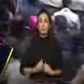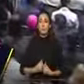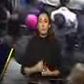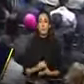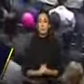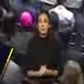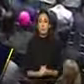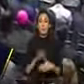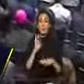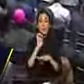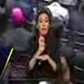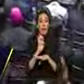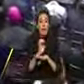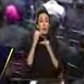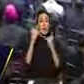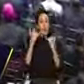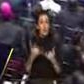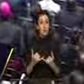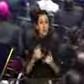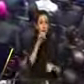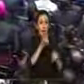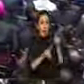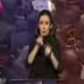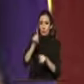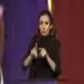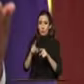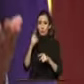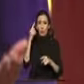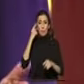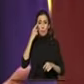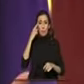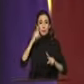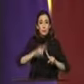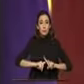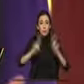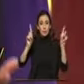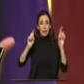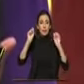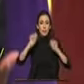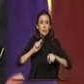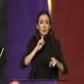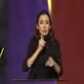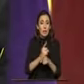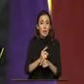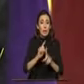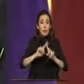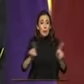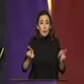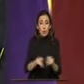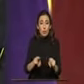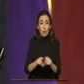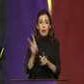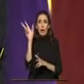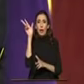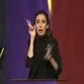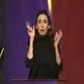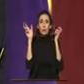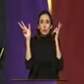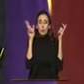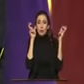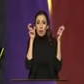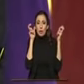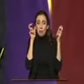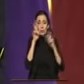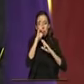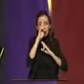En el Ecuador de hoy podemos no estar de acuerdo entre nosotros, pero nos escuchamos, nos respetamos y